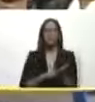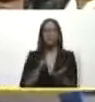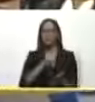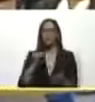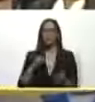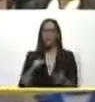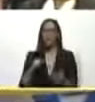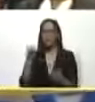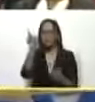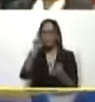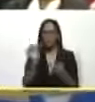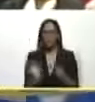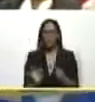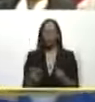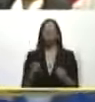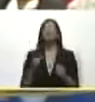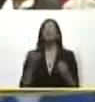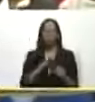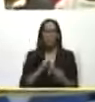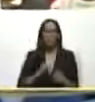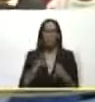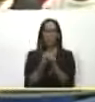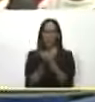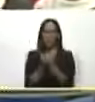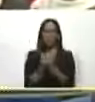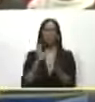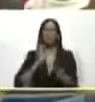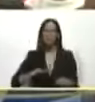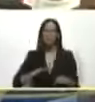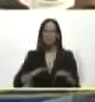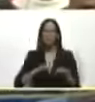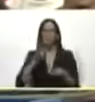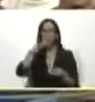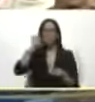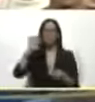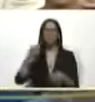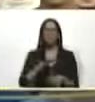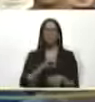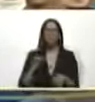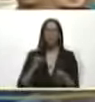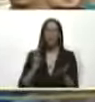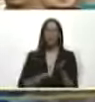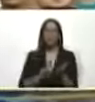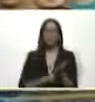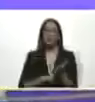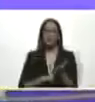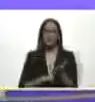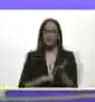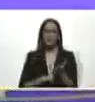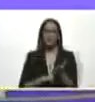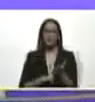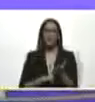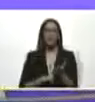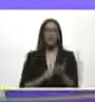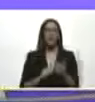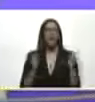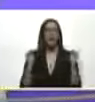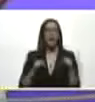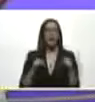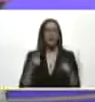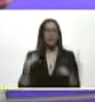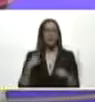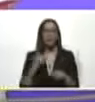afiche de carne y hueso y estamos con Nicol porque somos de verdad aquí yo tengo algo